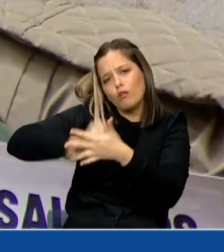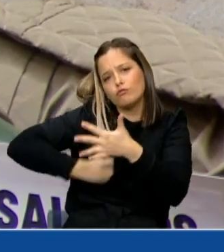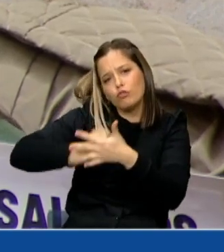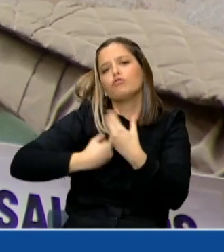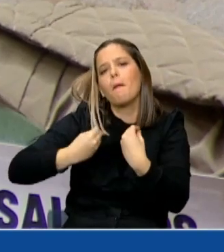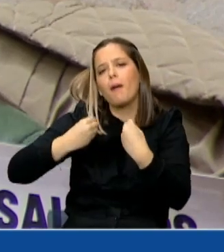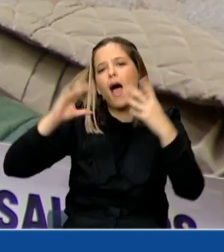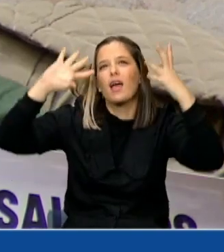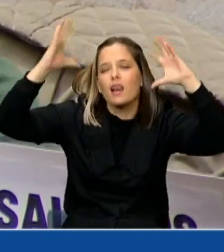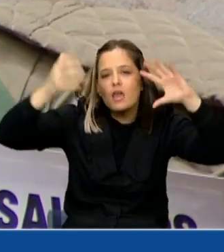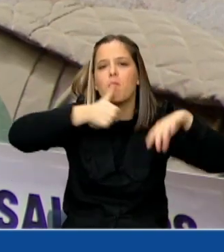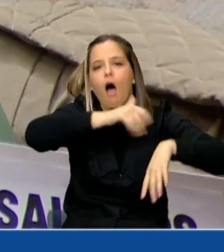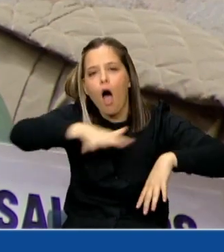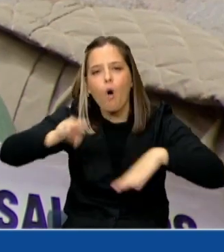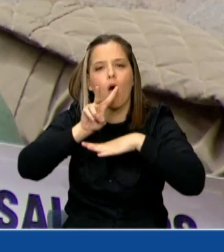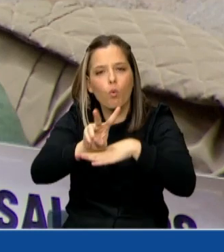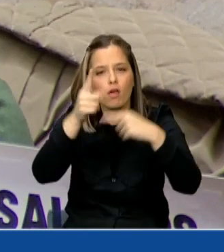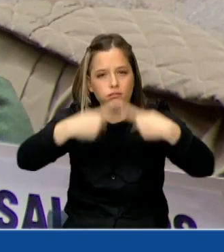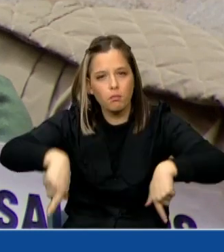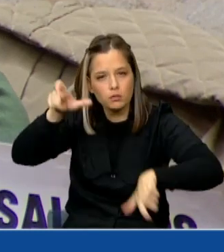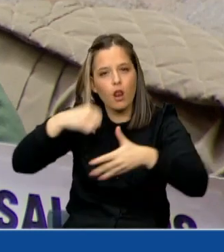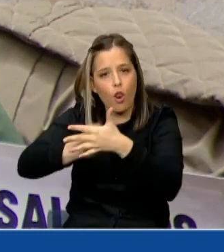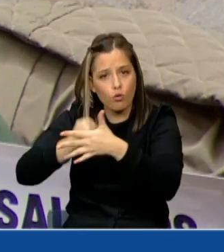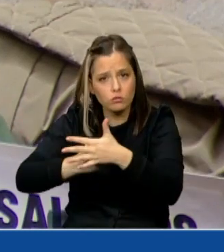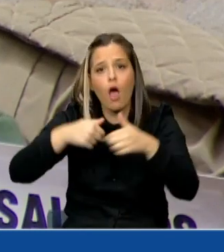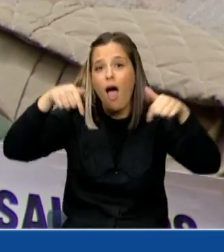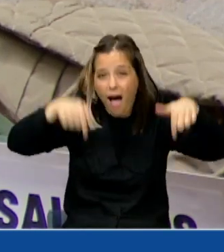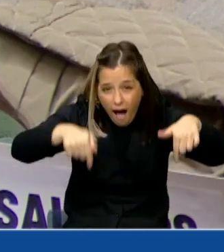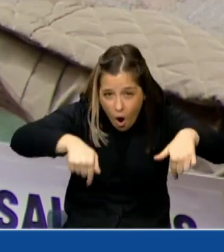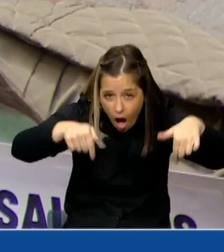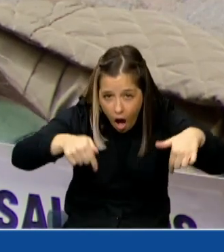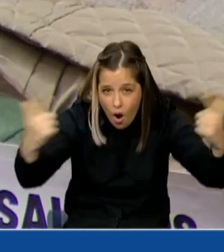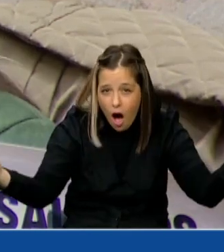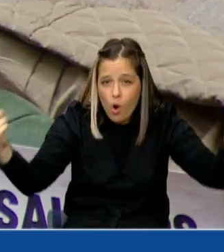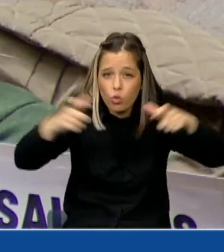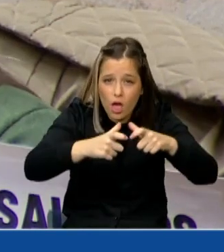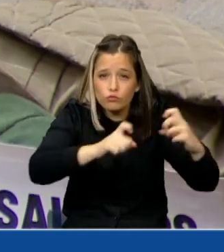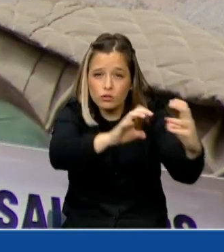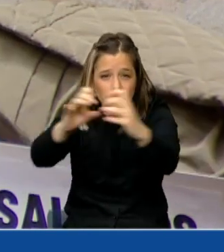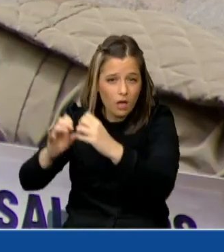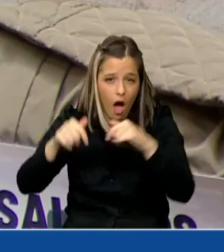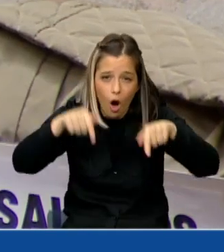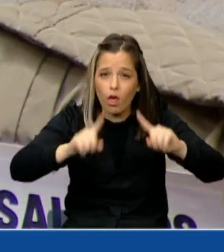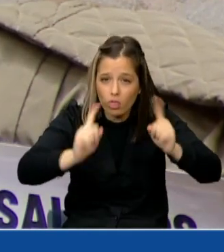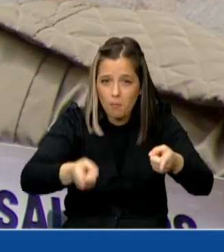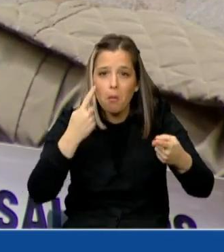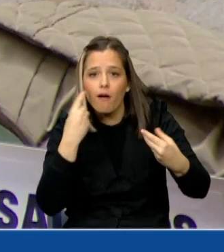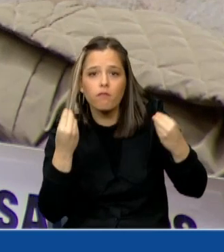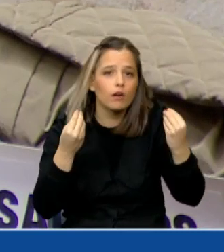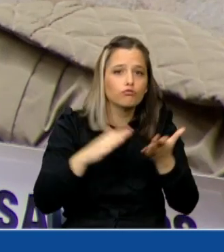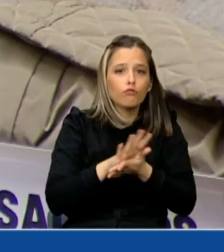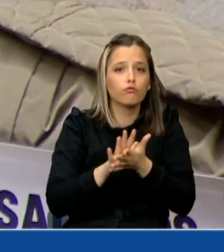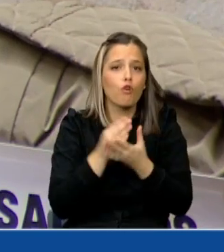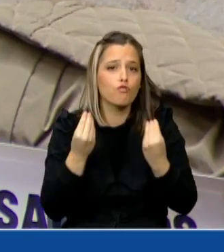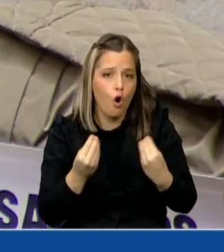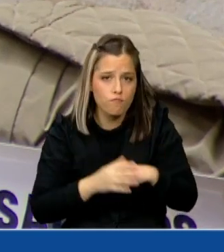la megaminería contaminante. Hoy mismo están en una audiencia de esos procesamientos. Ha avanzado la criminalización